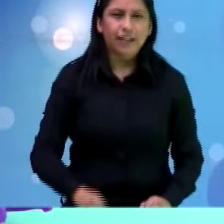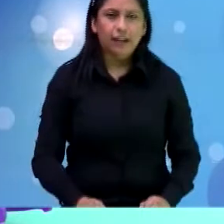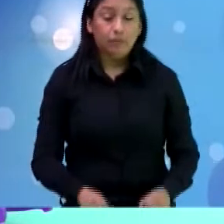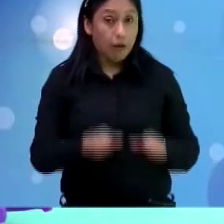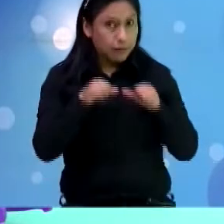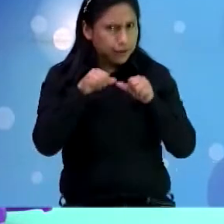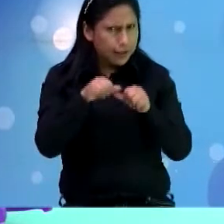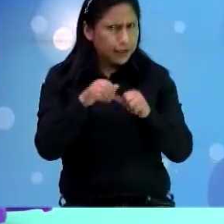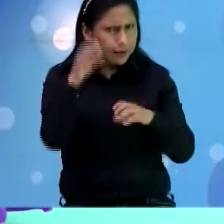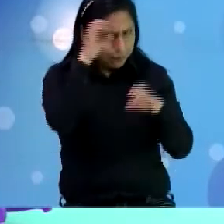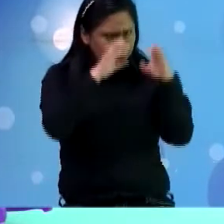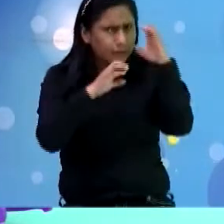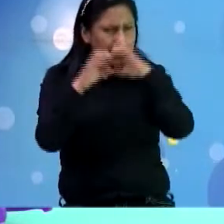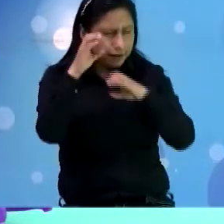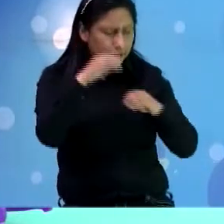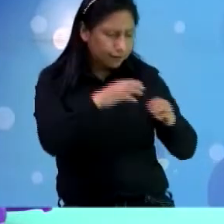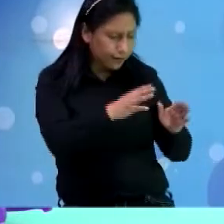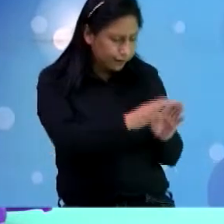Seguimos buscando.